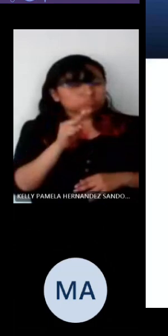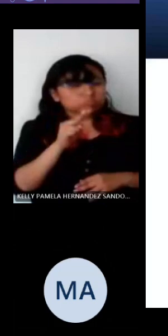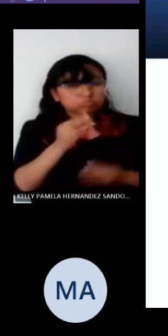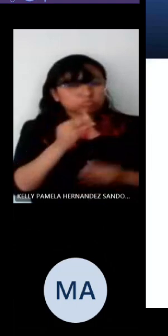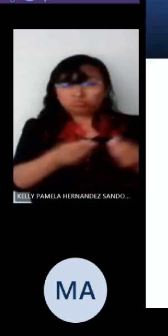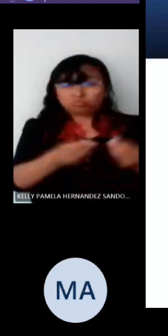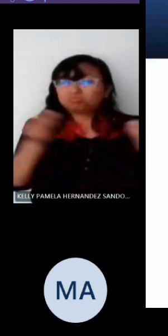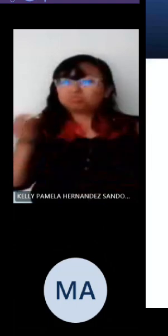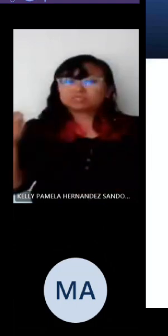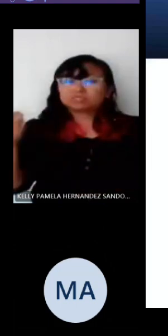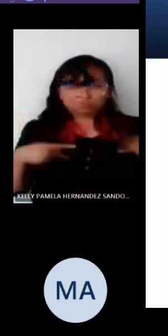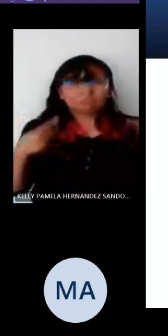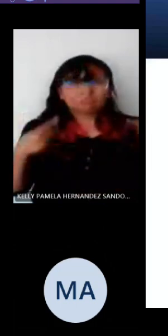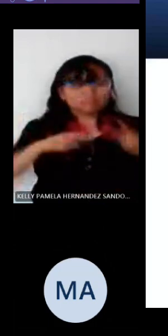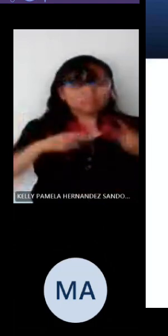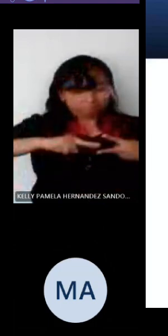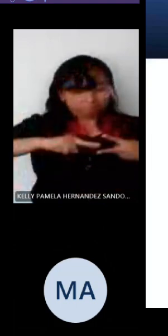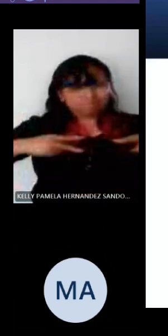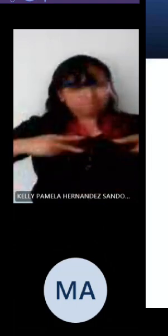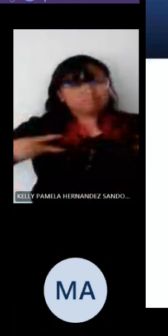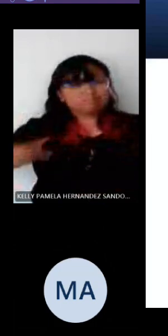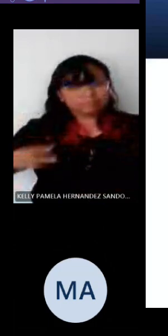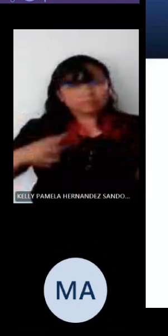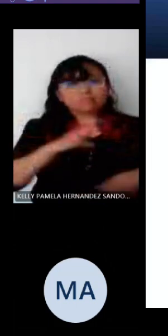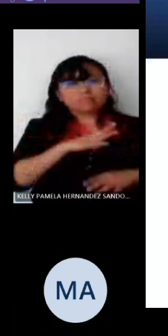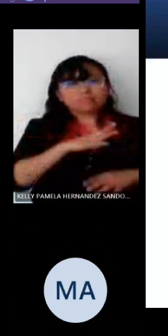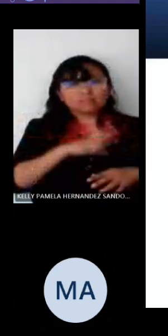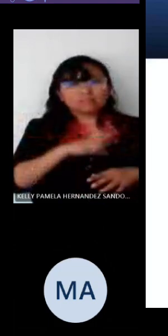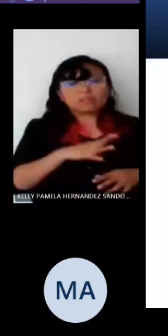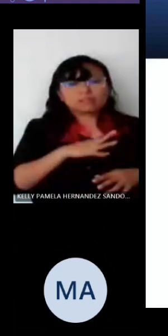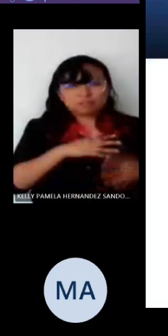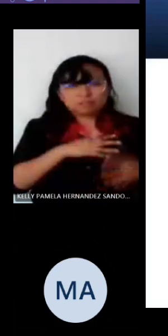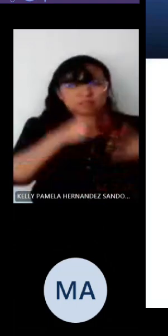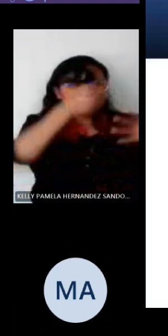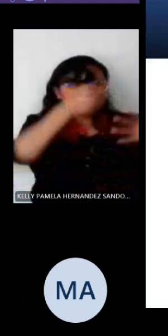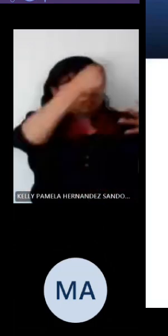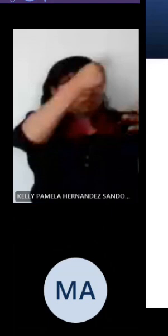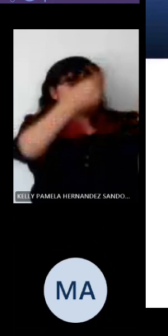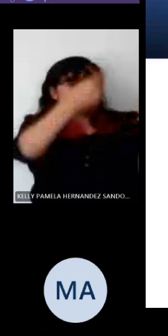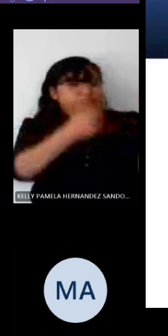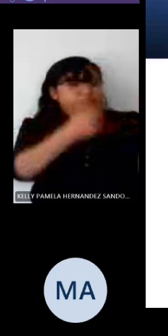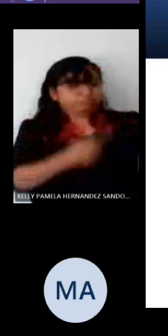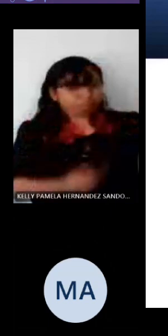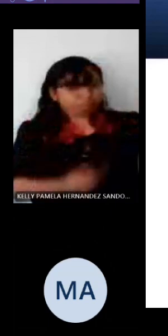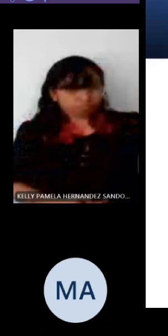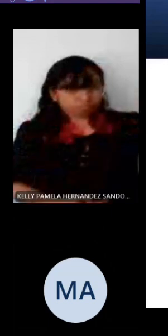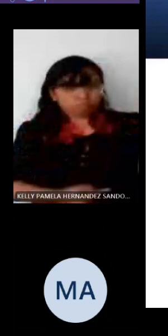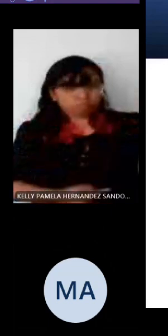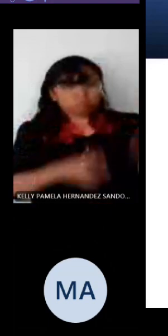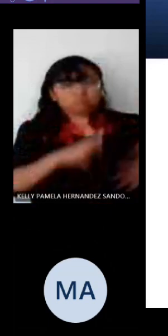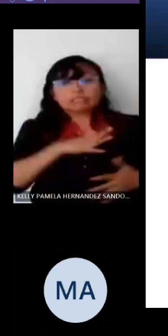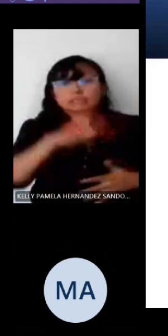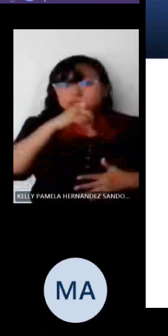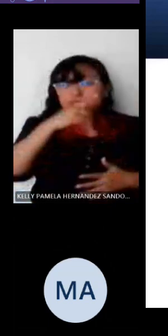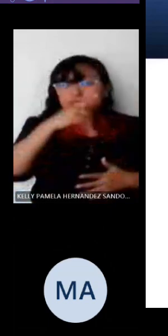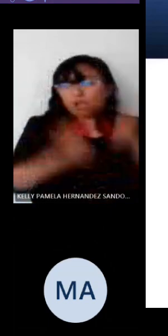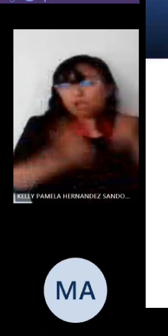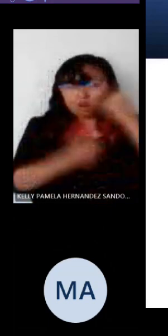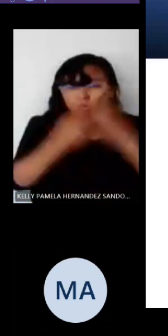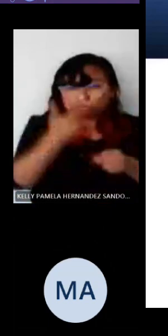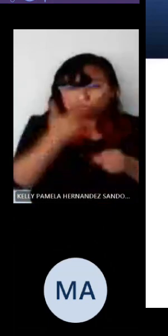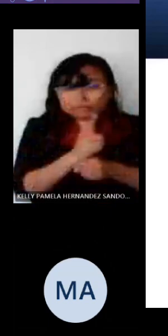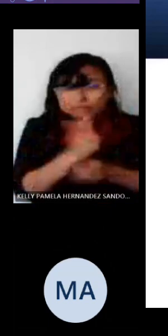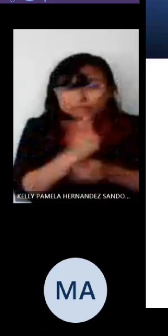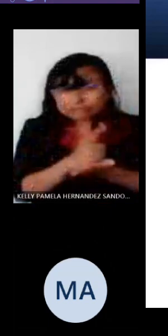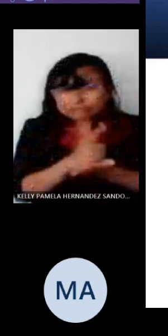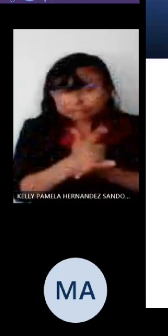en estos genes que son muy difíciles de categorizar al 100%, que tenemos muchas en gris, que se llaman estas